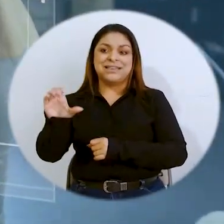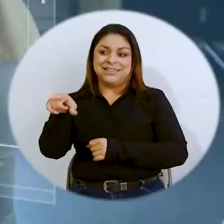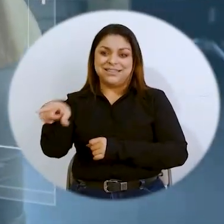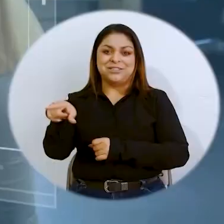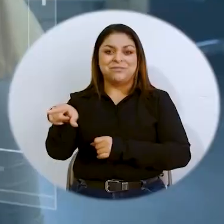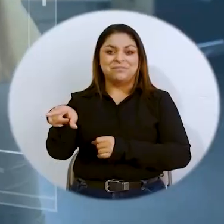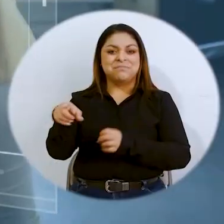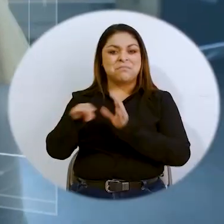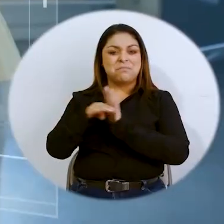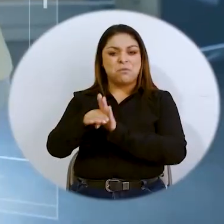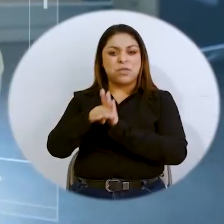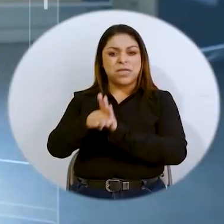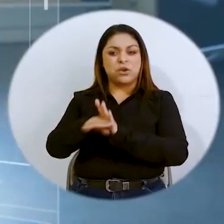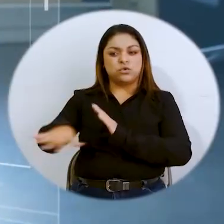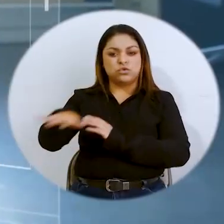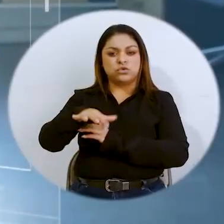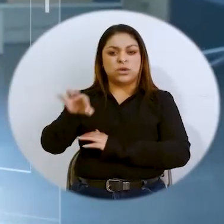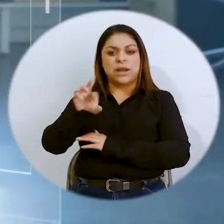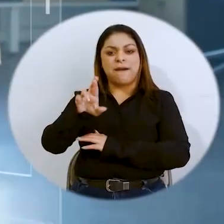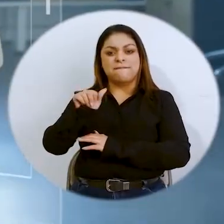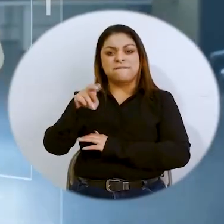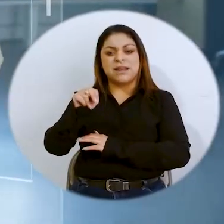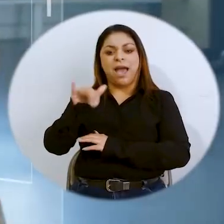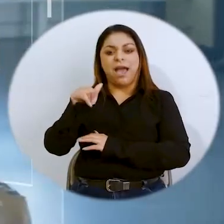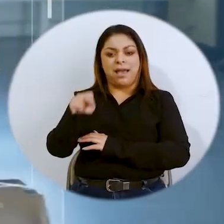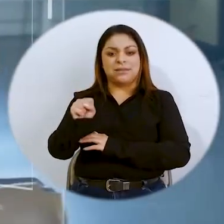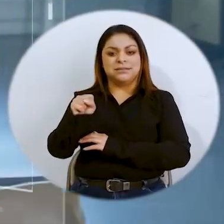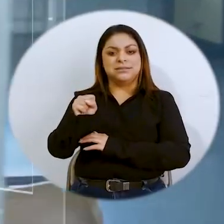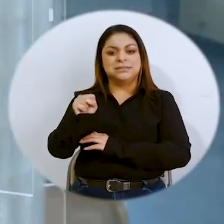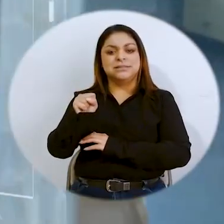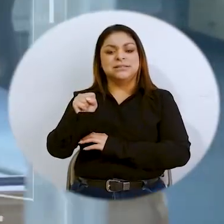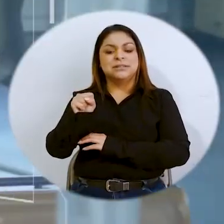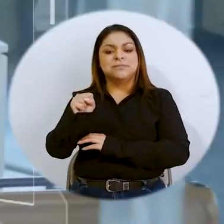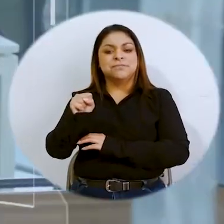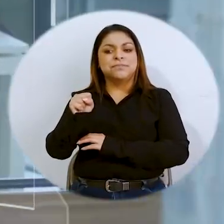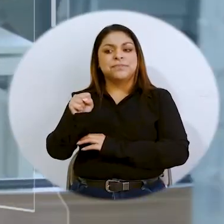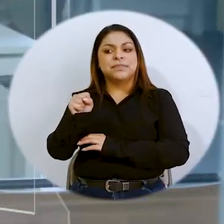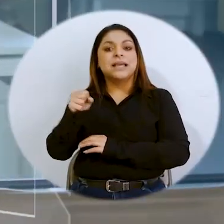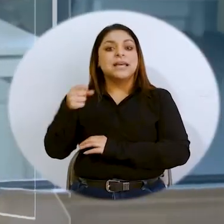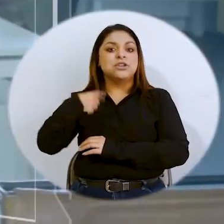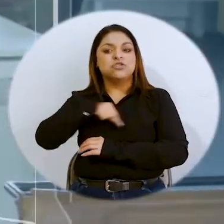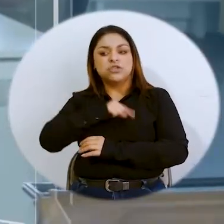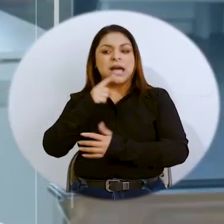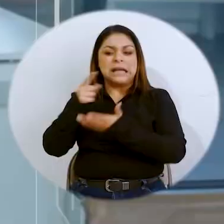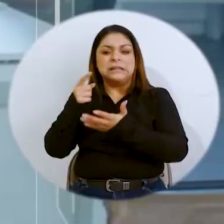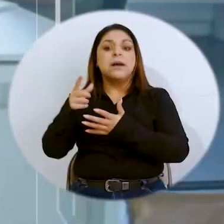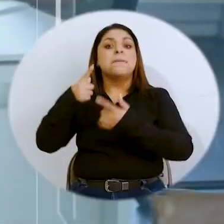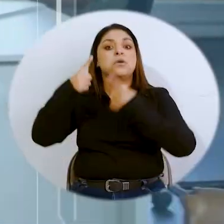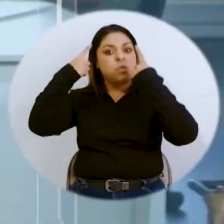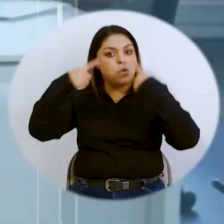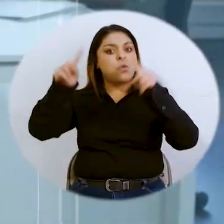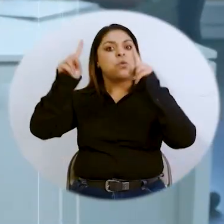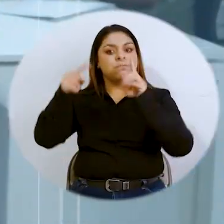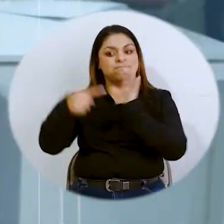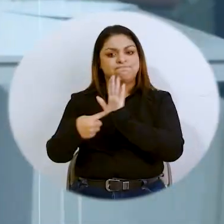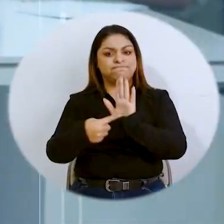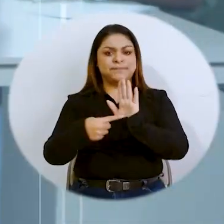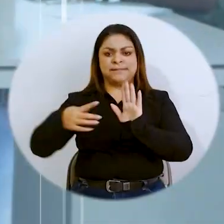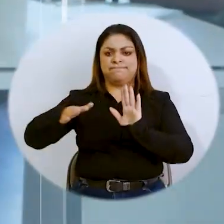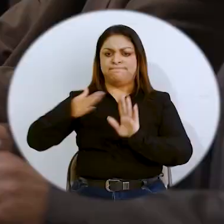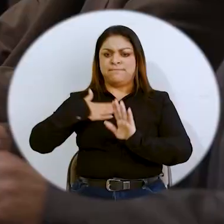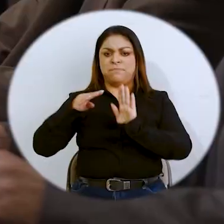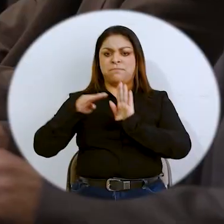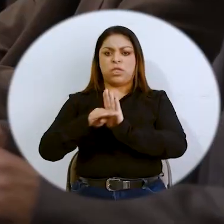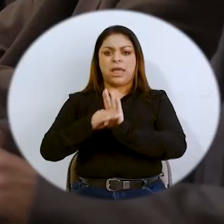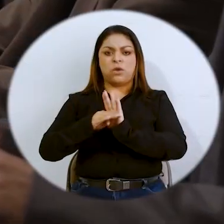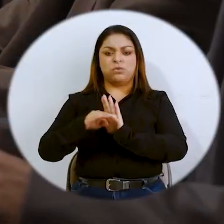decir los modelos de zonas francas que son subsidiarios, que en realidad hacen un dumping, los tenemos que quitar. Sin embargo, logramos demostrar